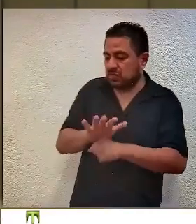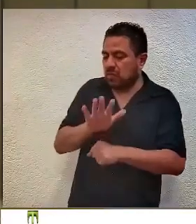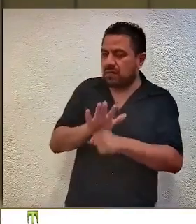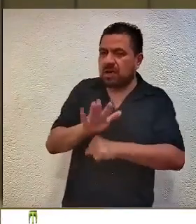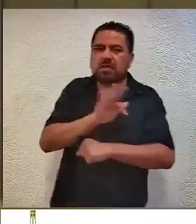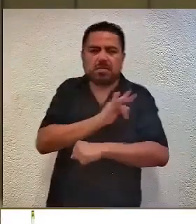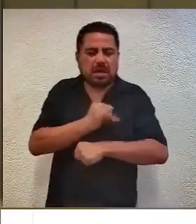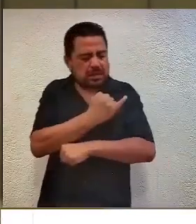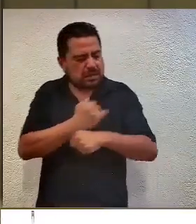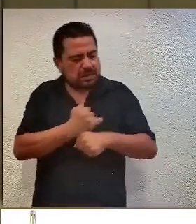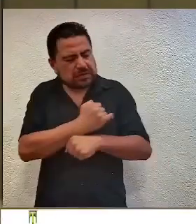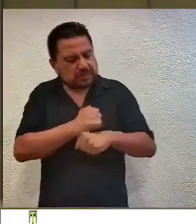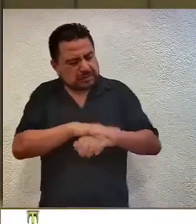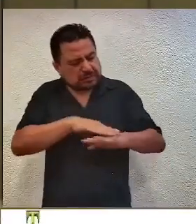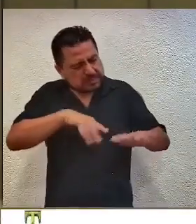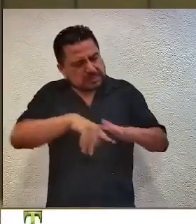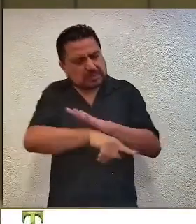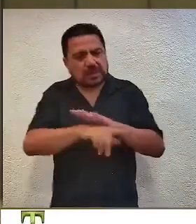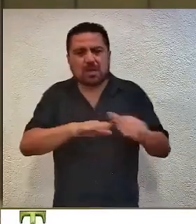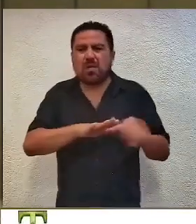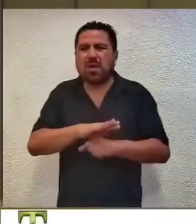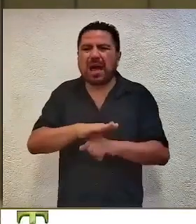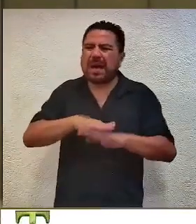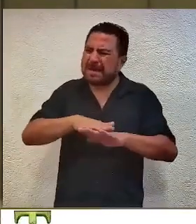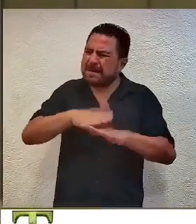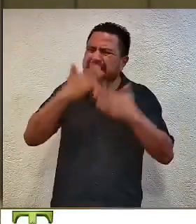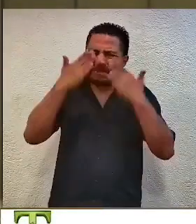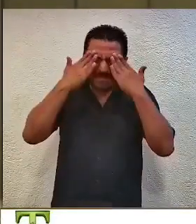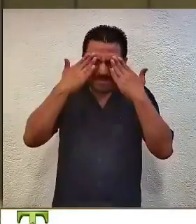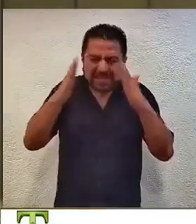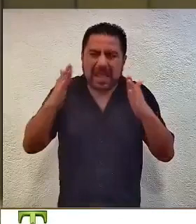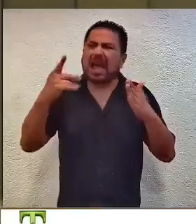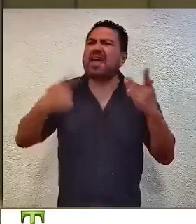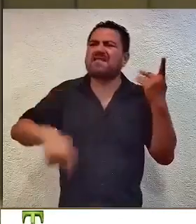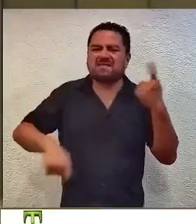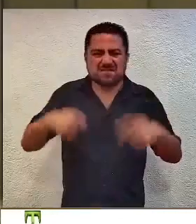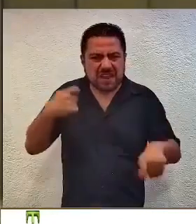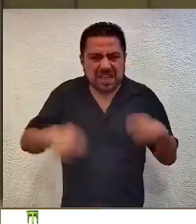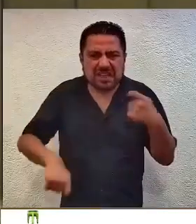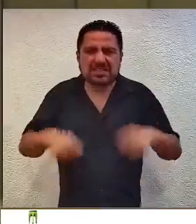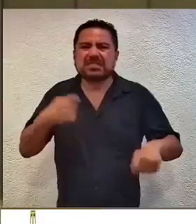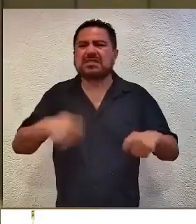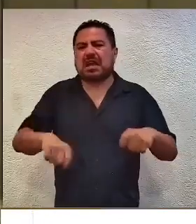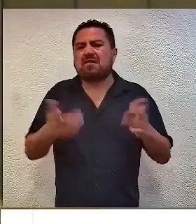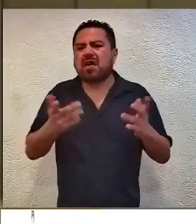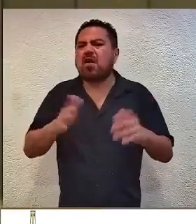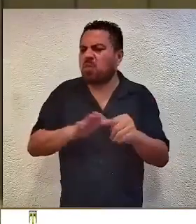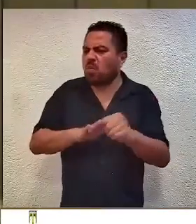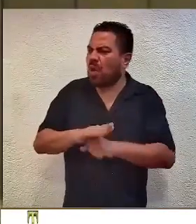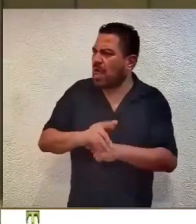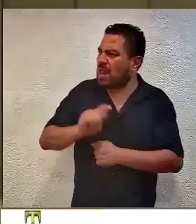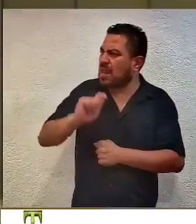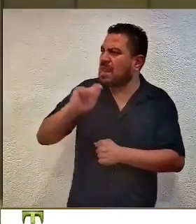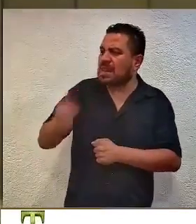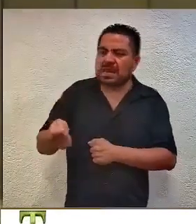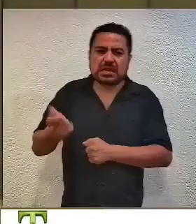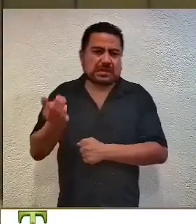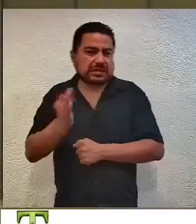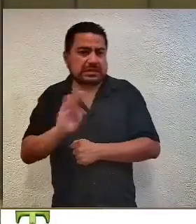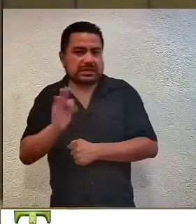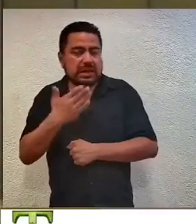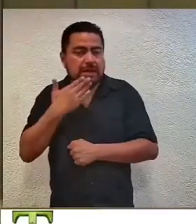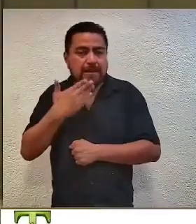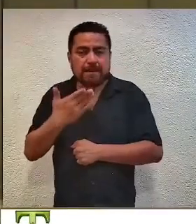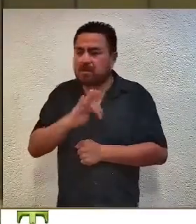las conductas desde una perspectiva amplia, flexible, lo cual significa que en el caso bien se